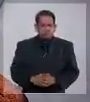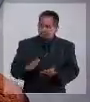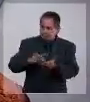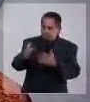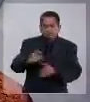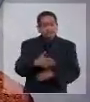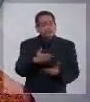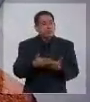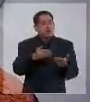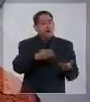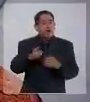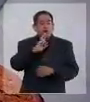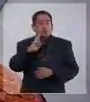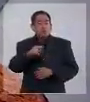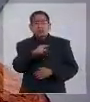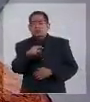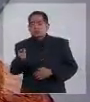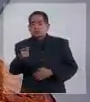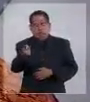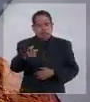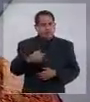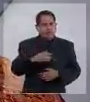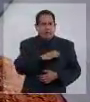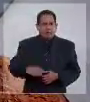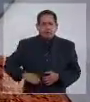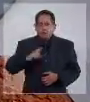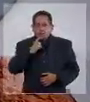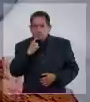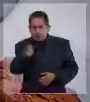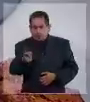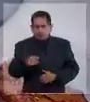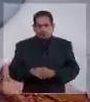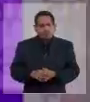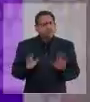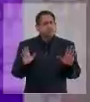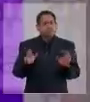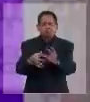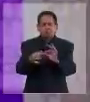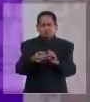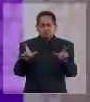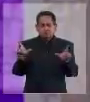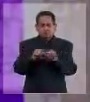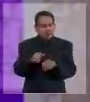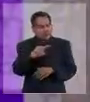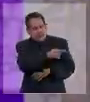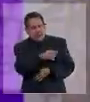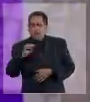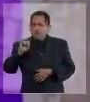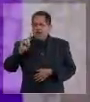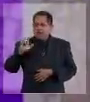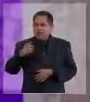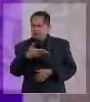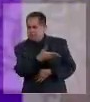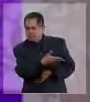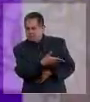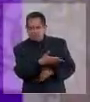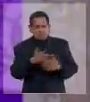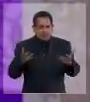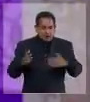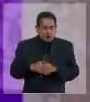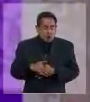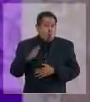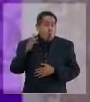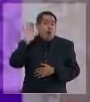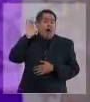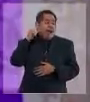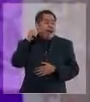réplica al candidato López Obrador, que ya me la pidió. Candidato, adelante. Pero nada más para decirle al señor Mitt de que si fuese así como